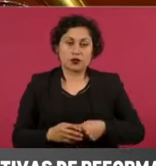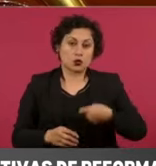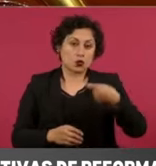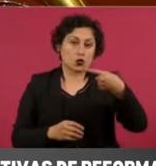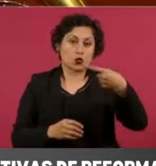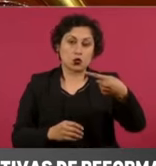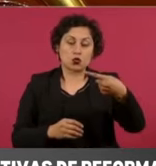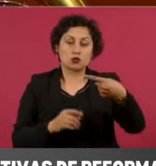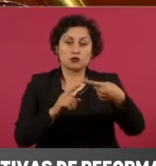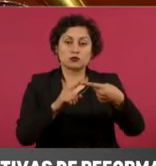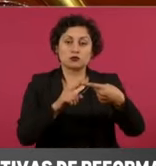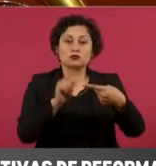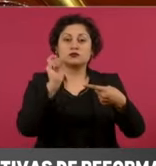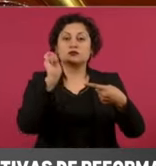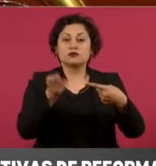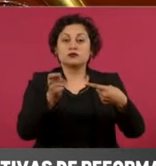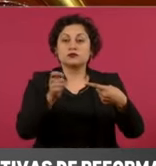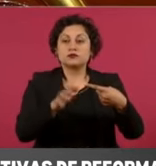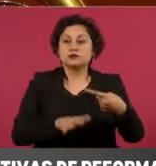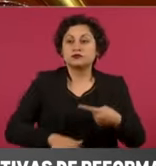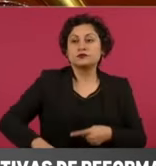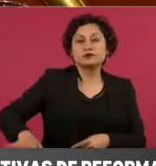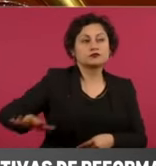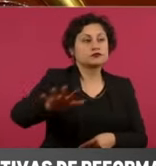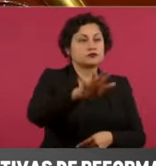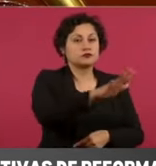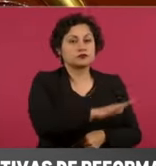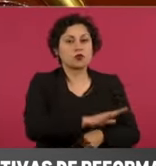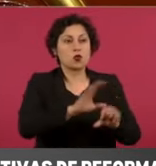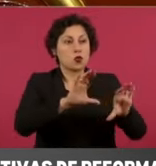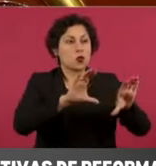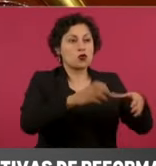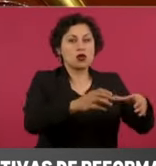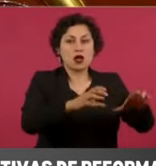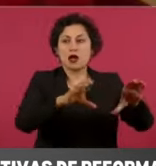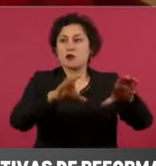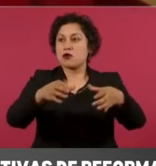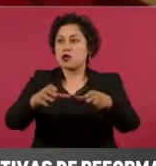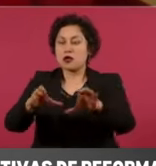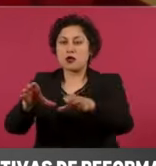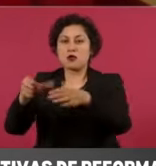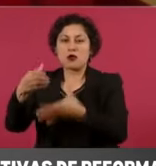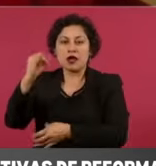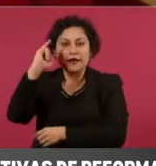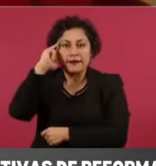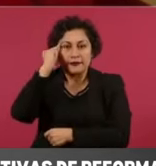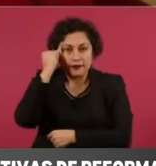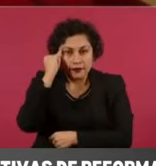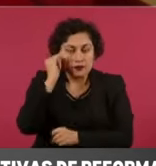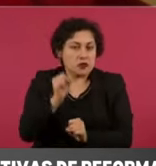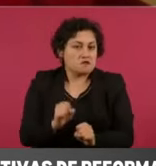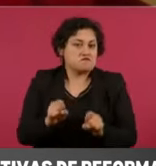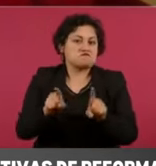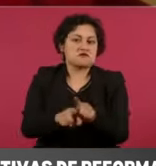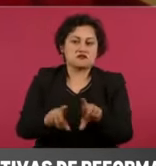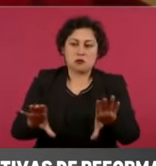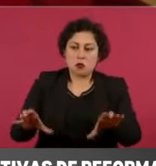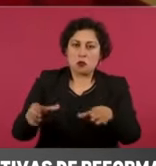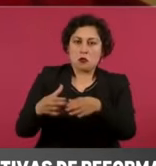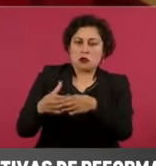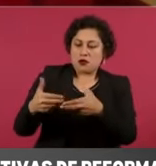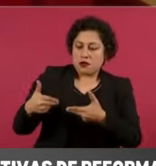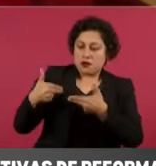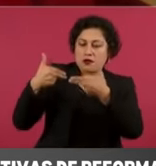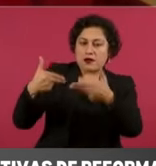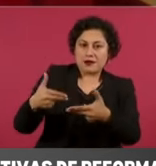Reconocer a los pueblos y comunidades indígenas y a los pueblos afromexicanos como sujetos de